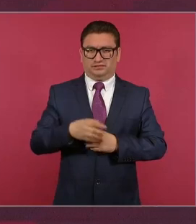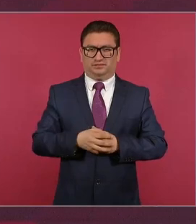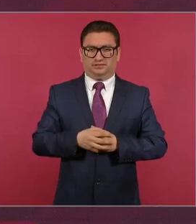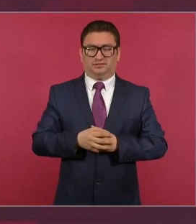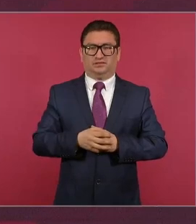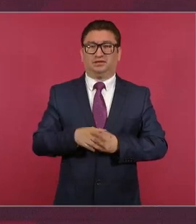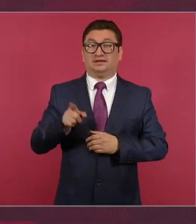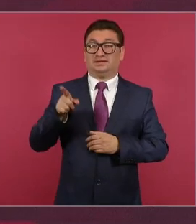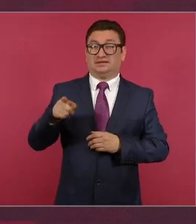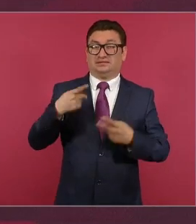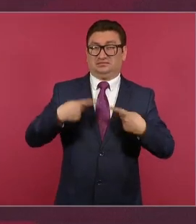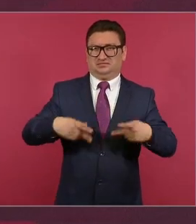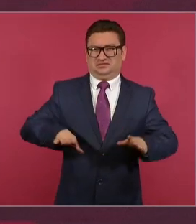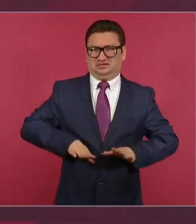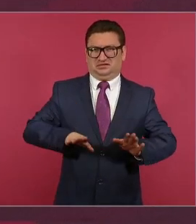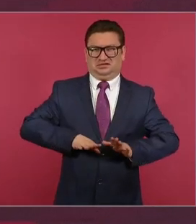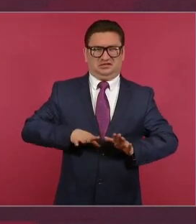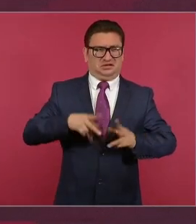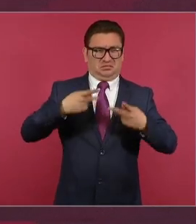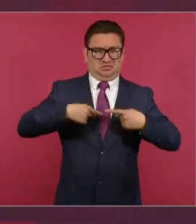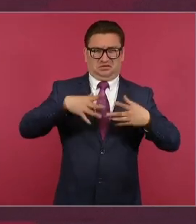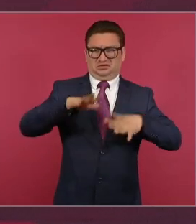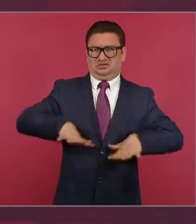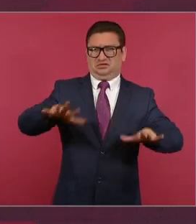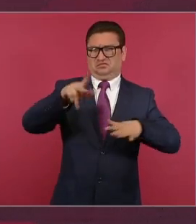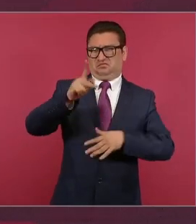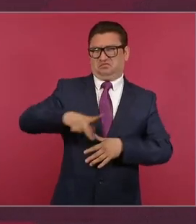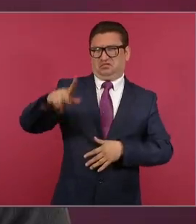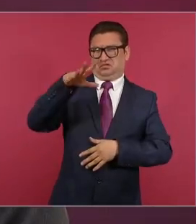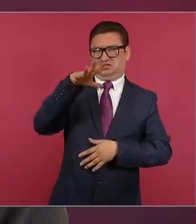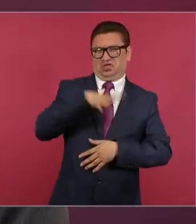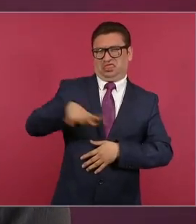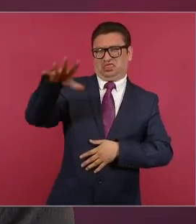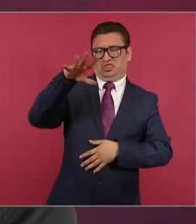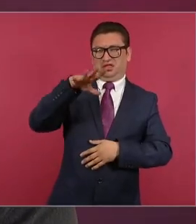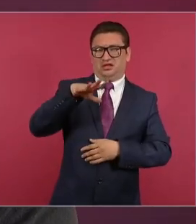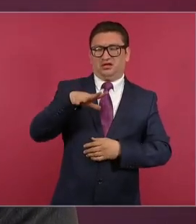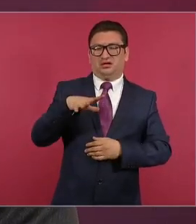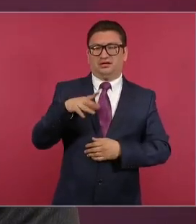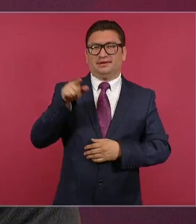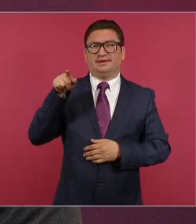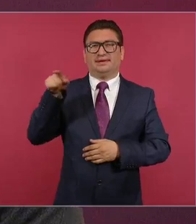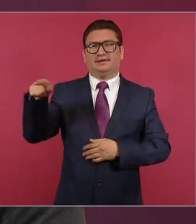de la gente que desprecia al pueblo, que piensa